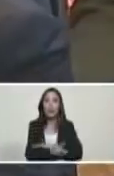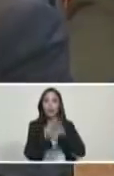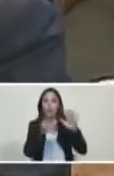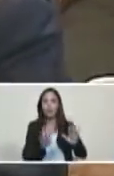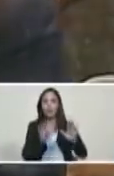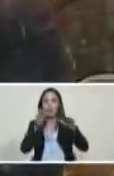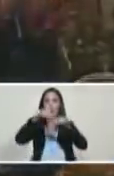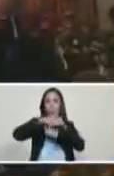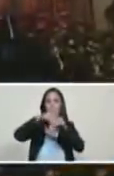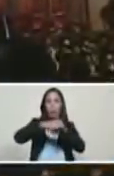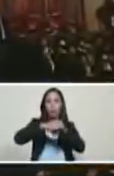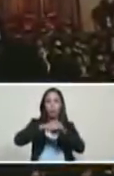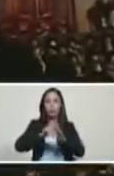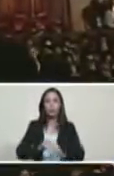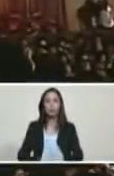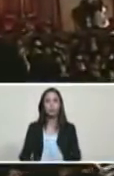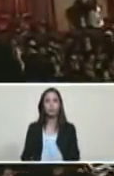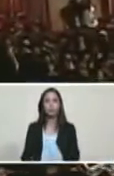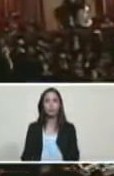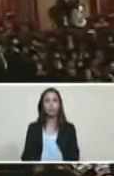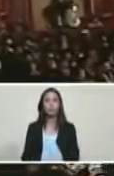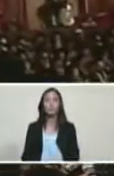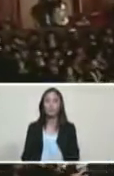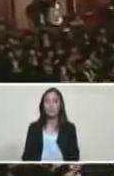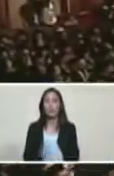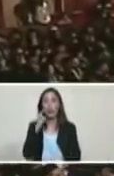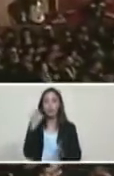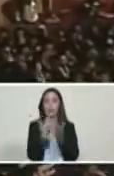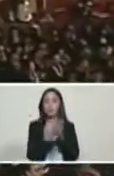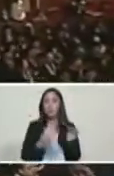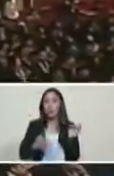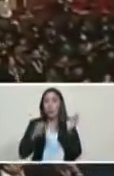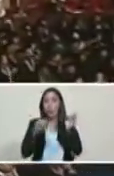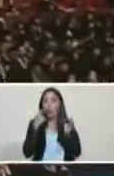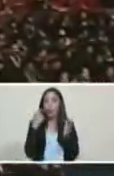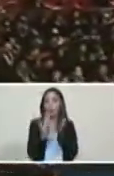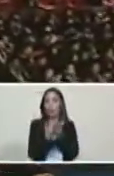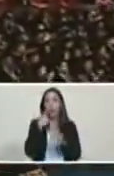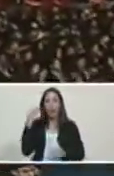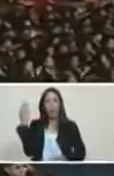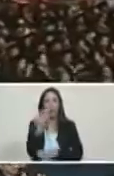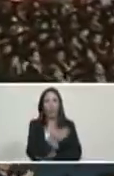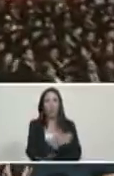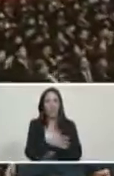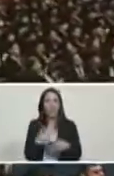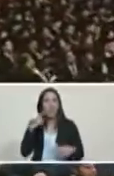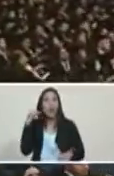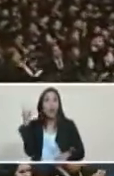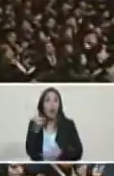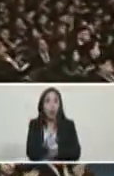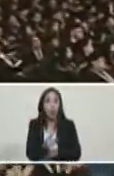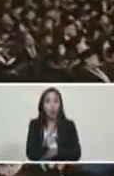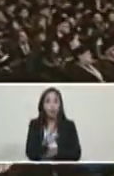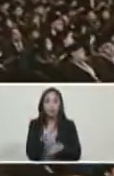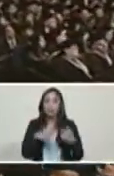189 votos una resolución que condena y ordena levantar el bloqueo de